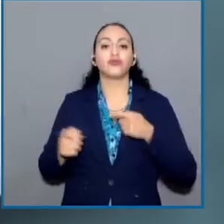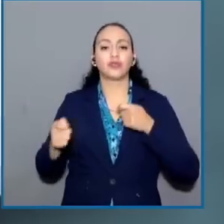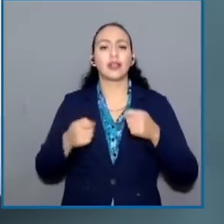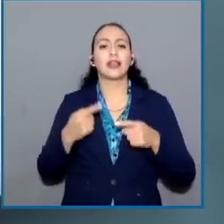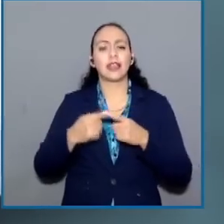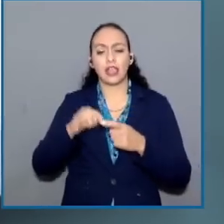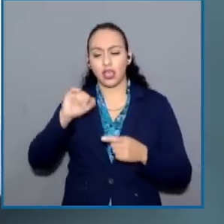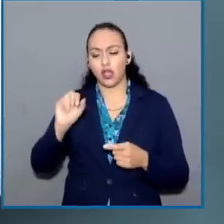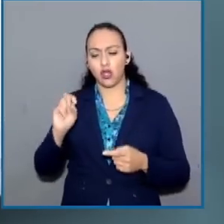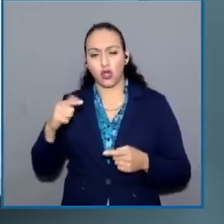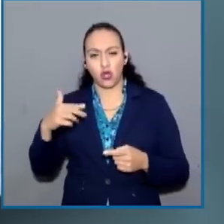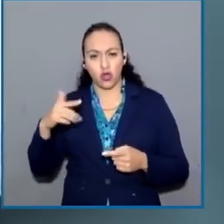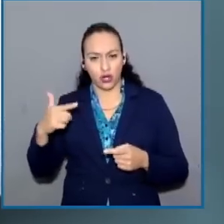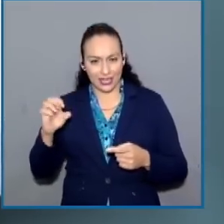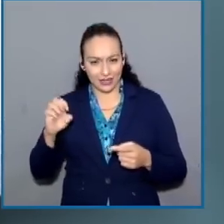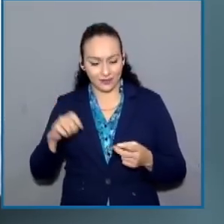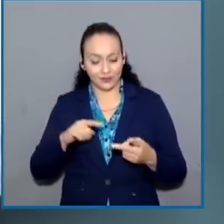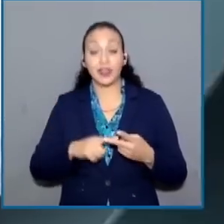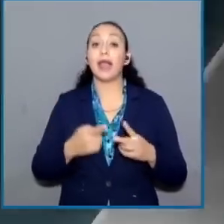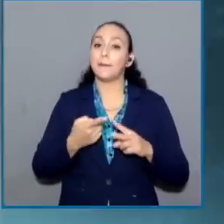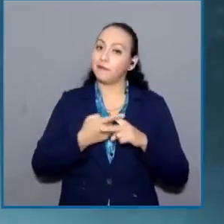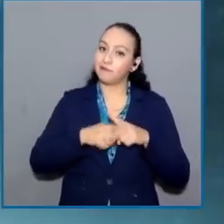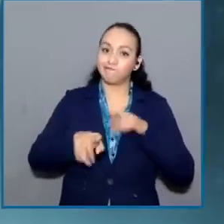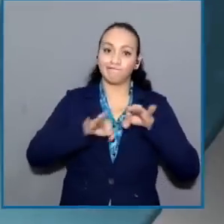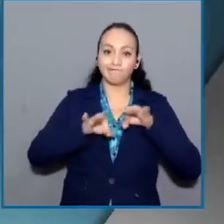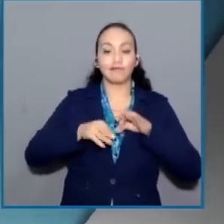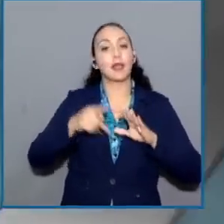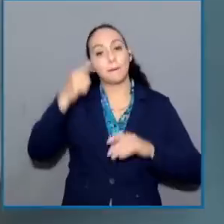se reanudan los trabajos del proceso electoral.